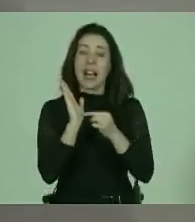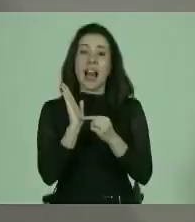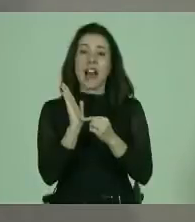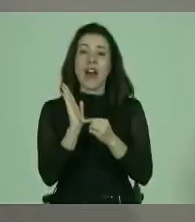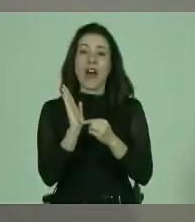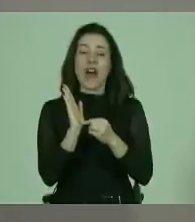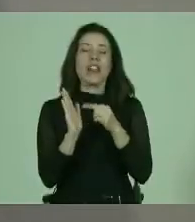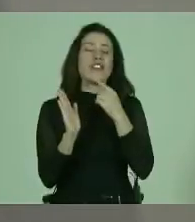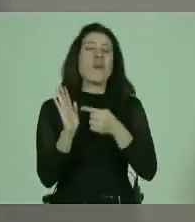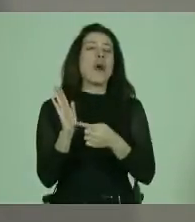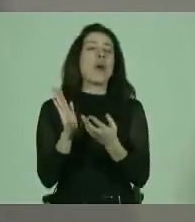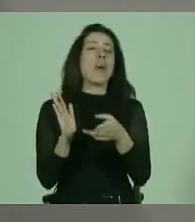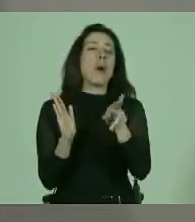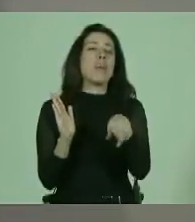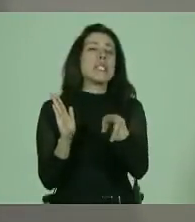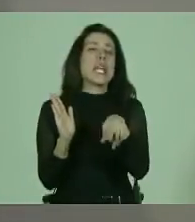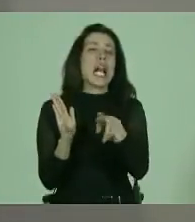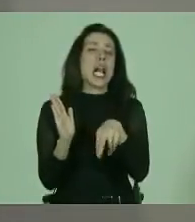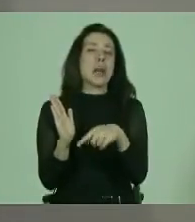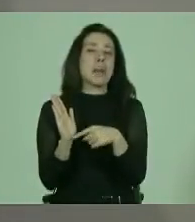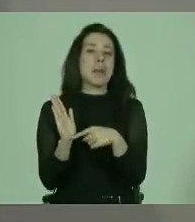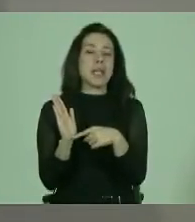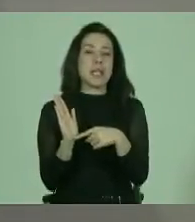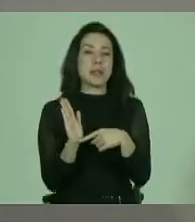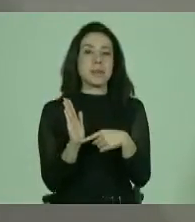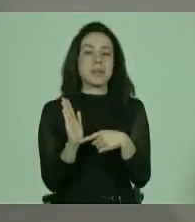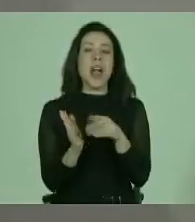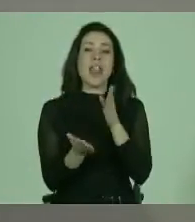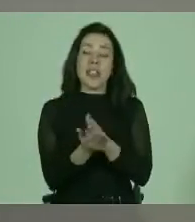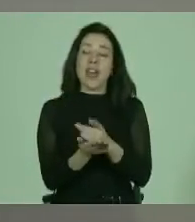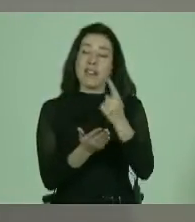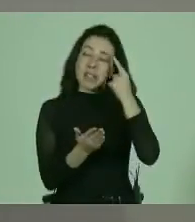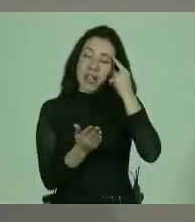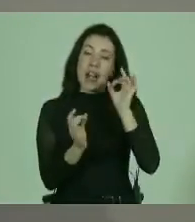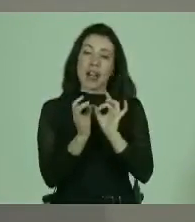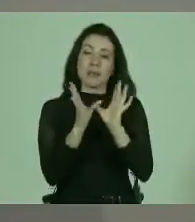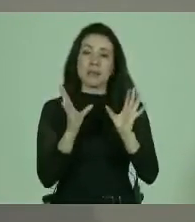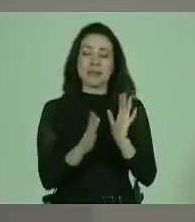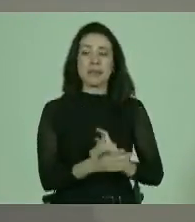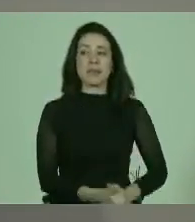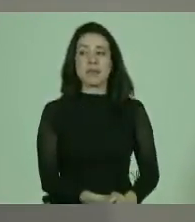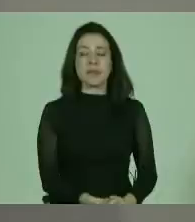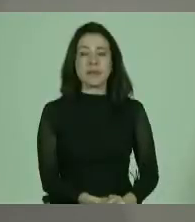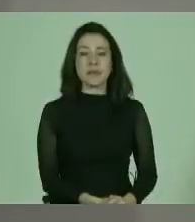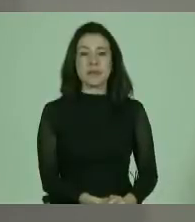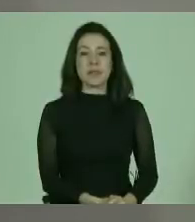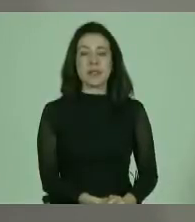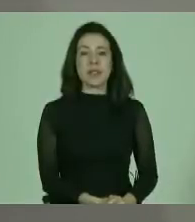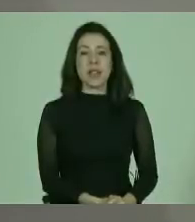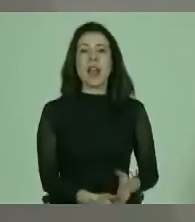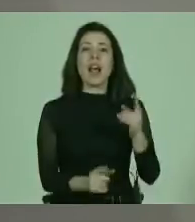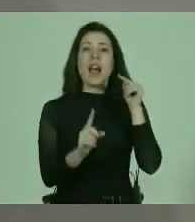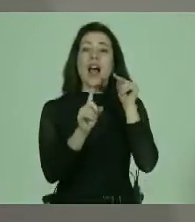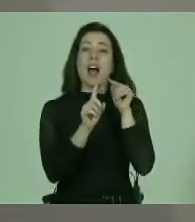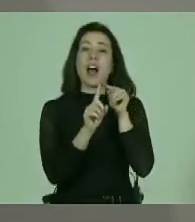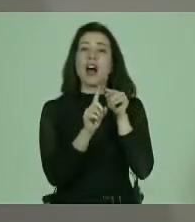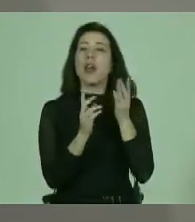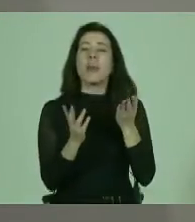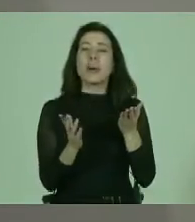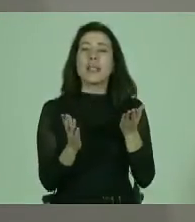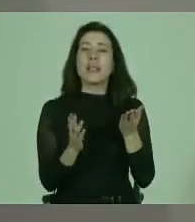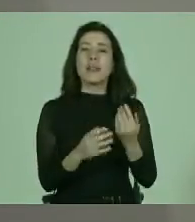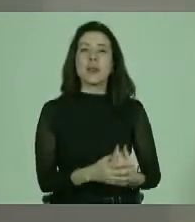una especie de redundancia un poco descafeinada no se debería tener debidamente en cuenta pues si la idea es que